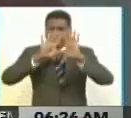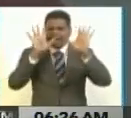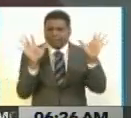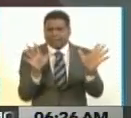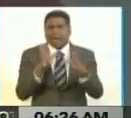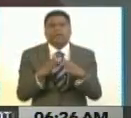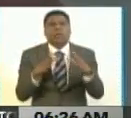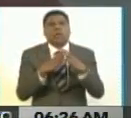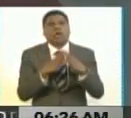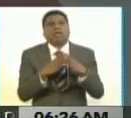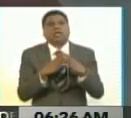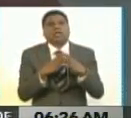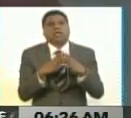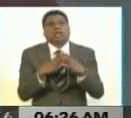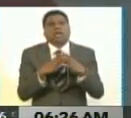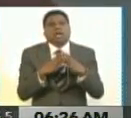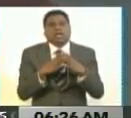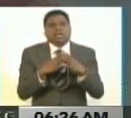el impacto que tiene